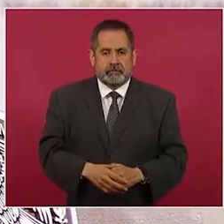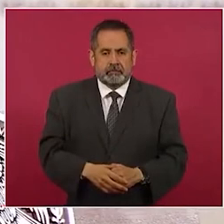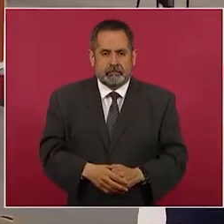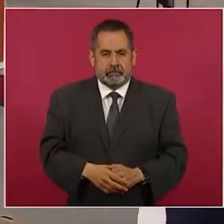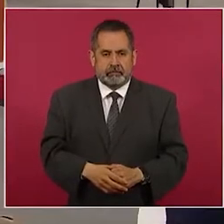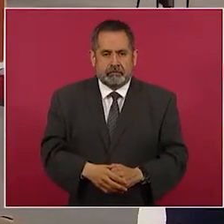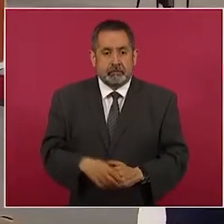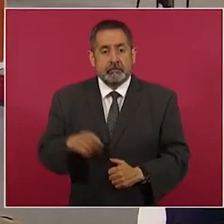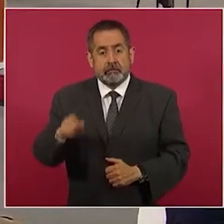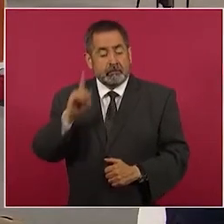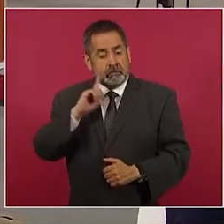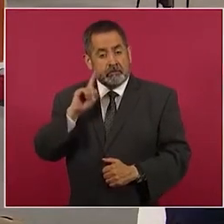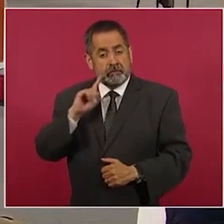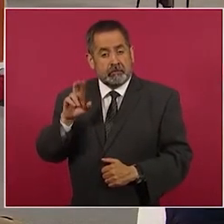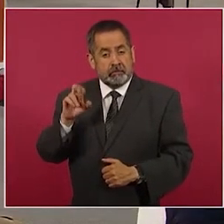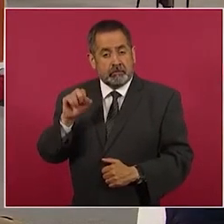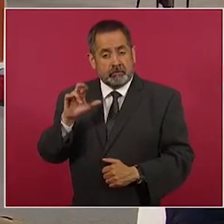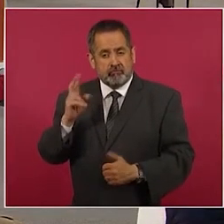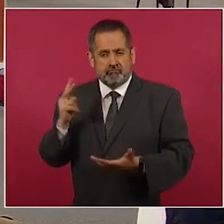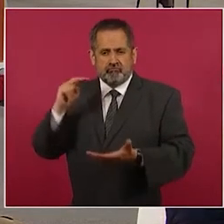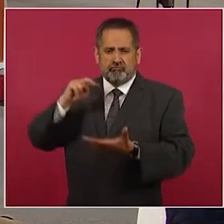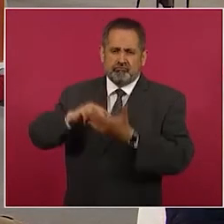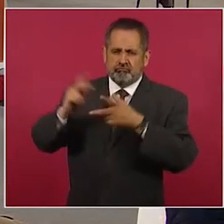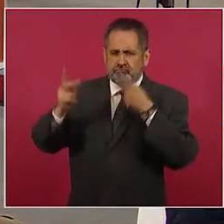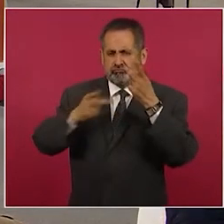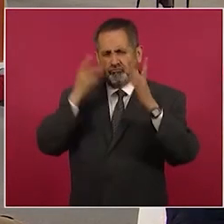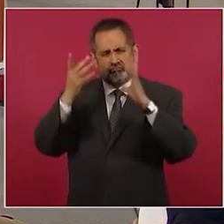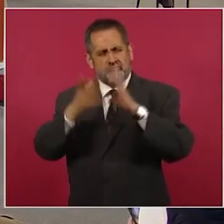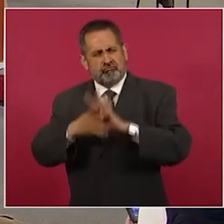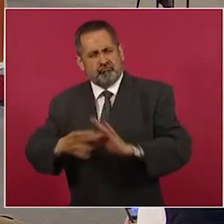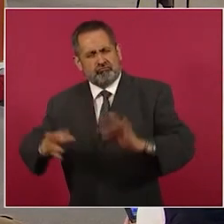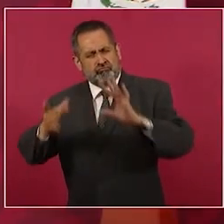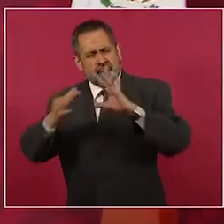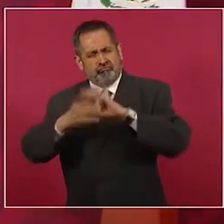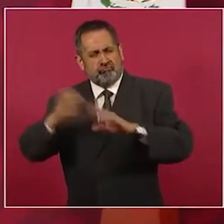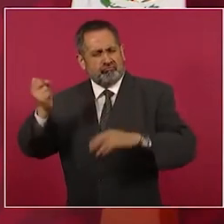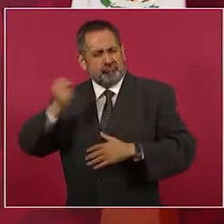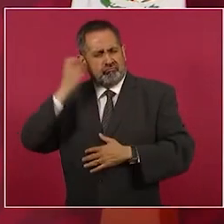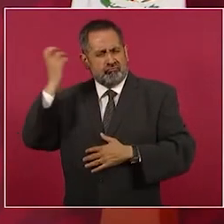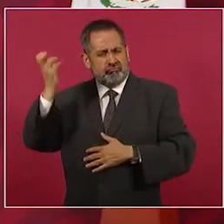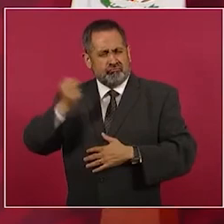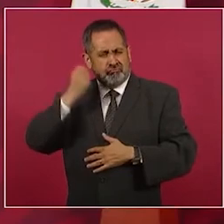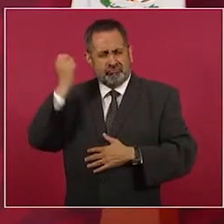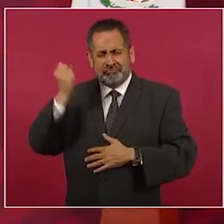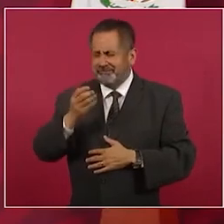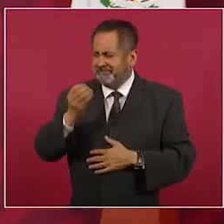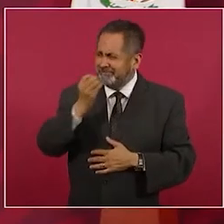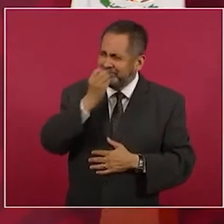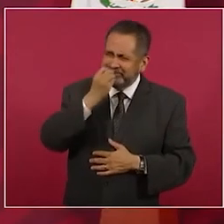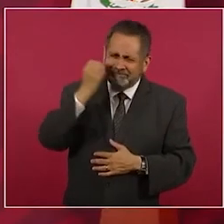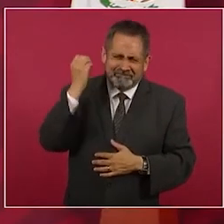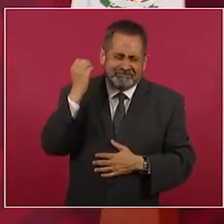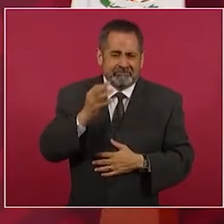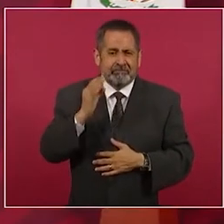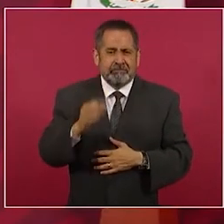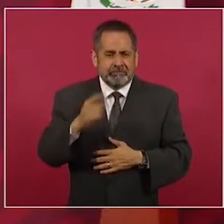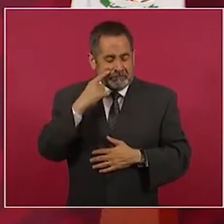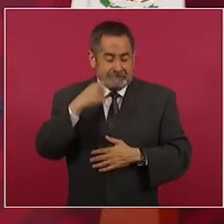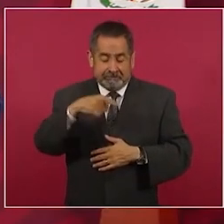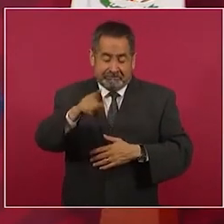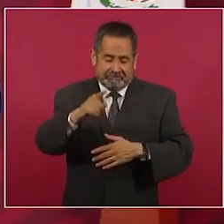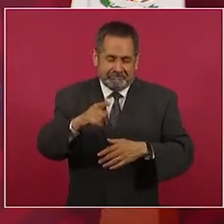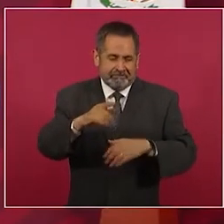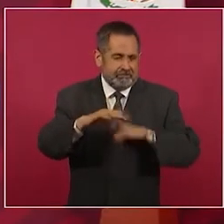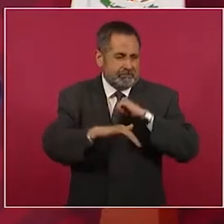Y habló doña Rosario un discurso buenísimo, por ahí debe estar.